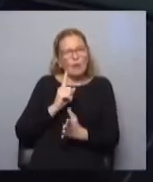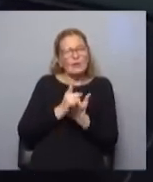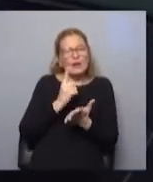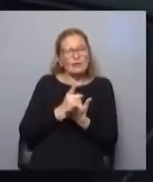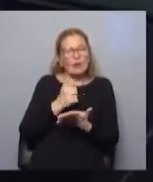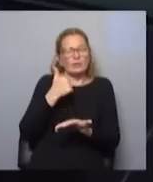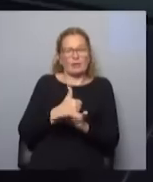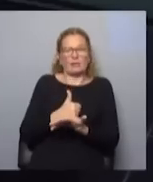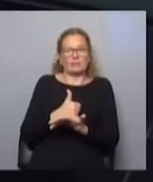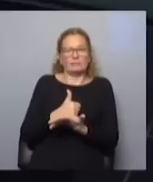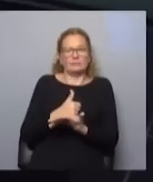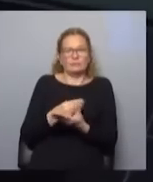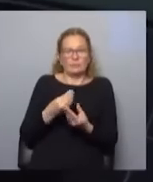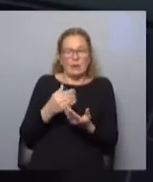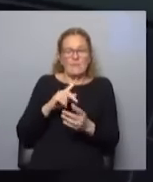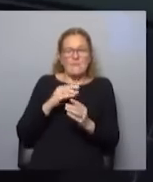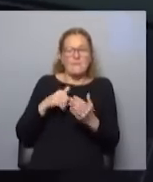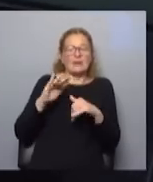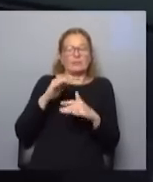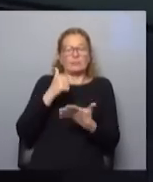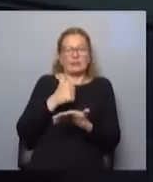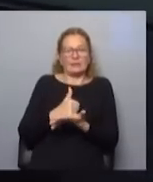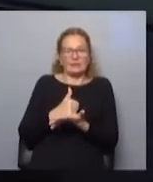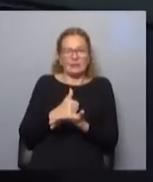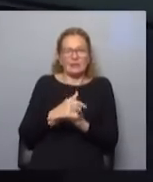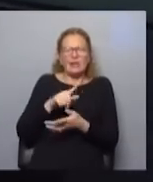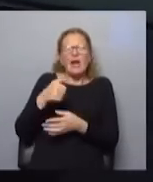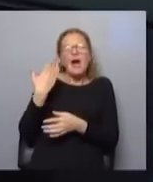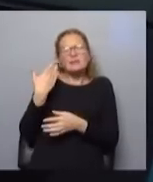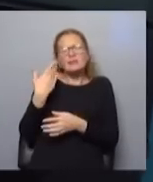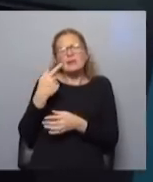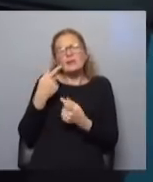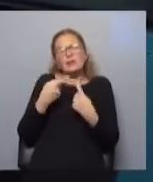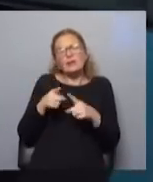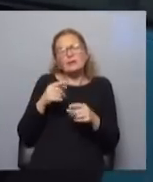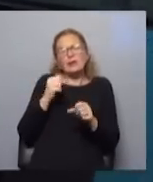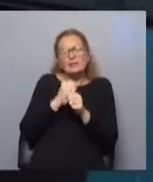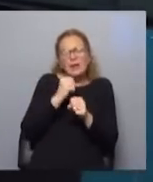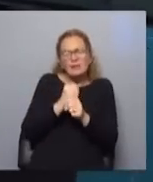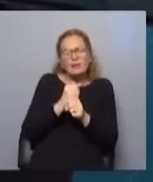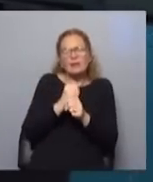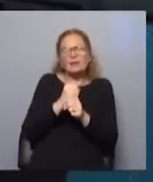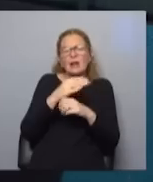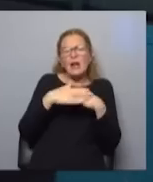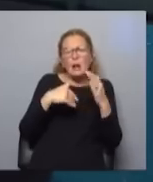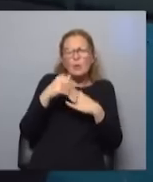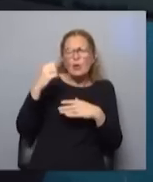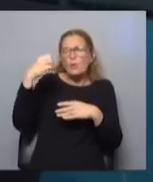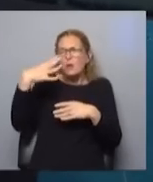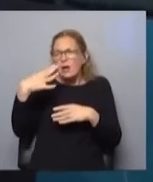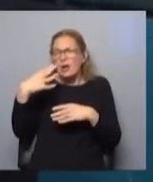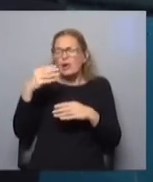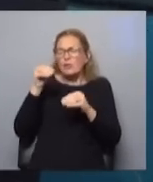estar mucho más presente que de repente en otro tiempo donde las tareas centrales de obra alumbrado